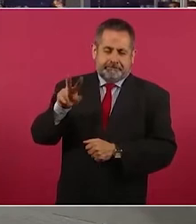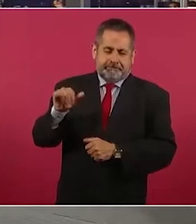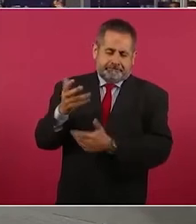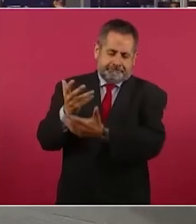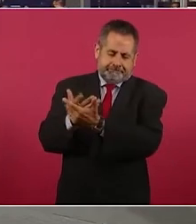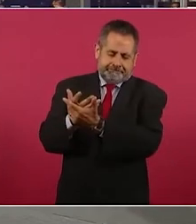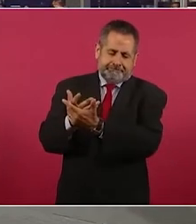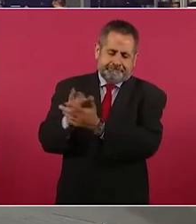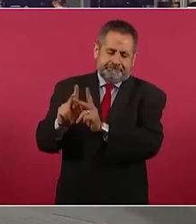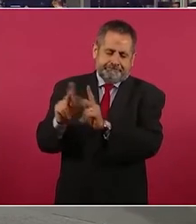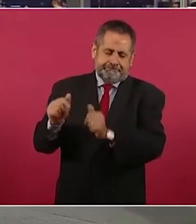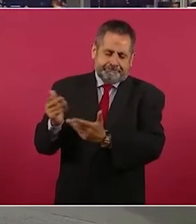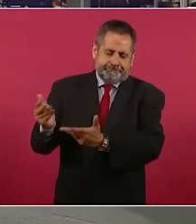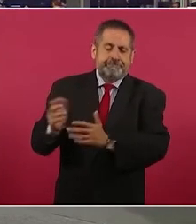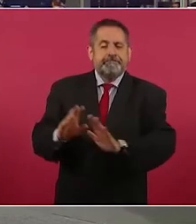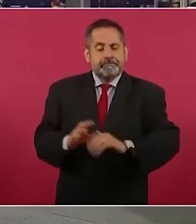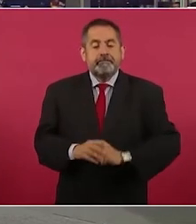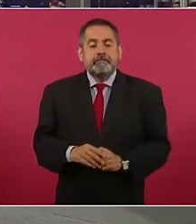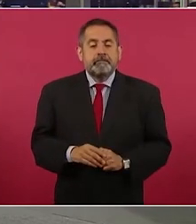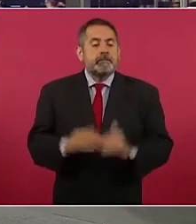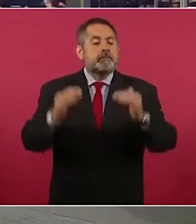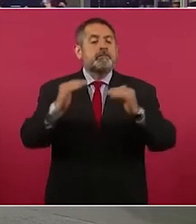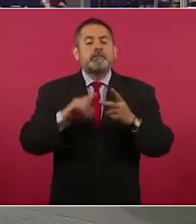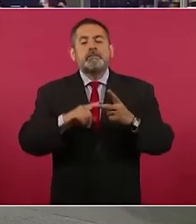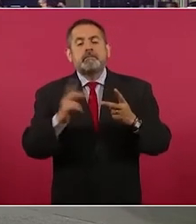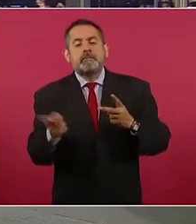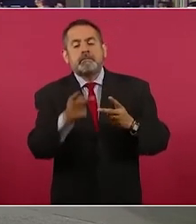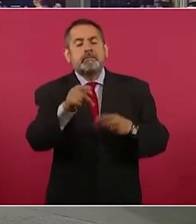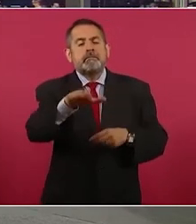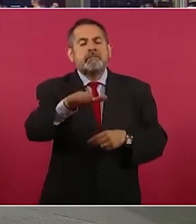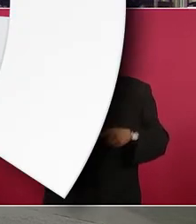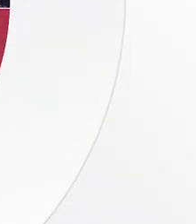Vamos a seguir. Juan Carlos.